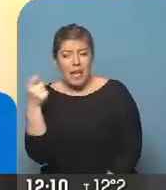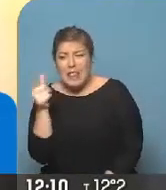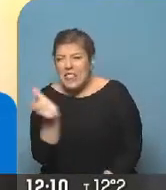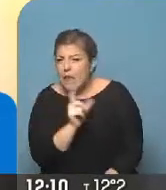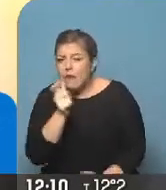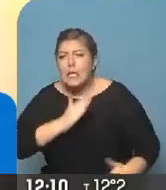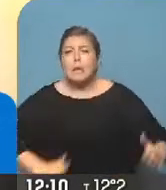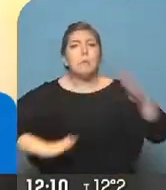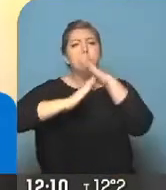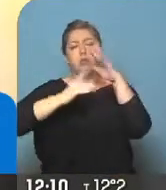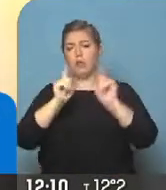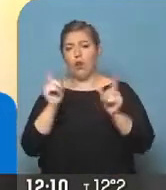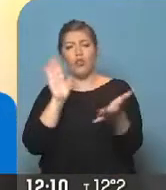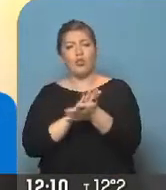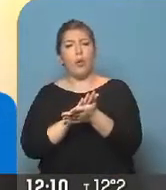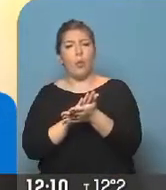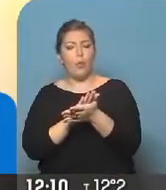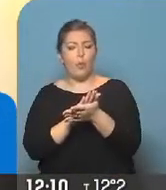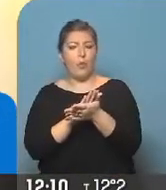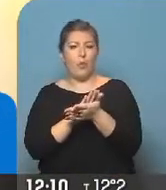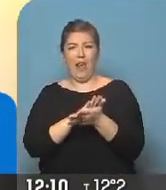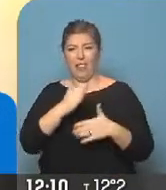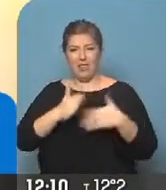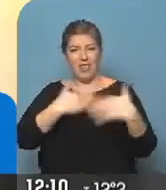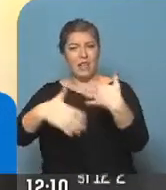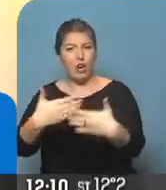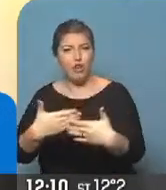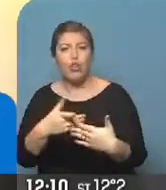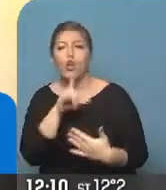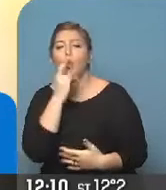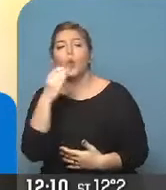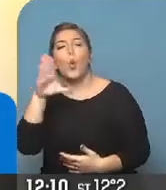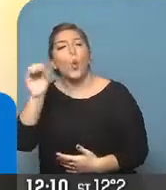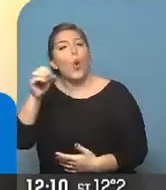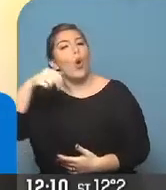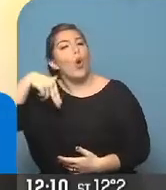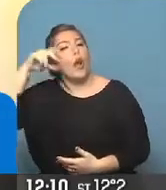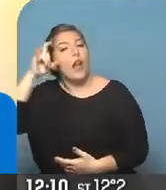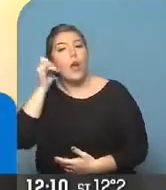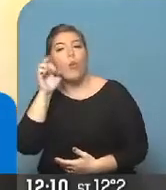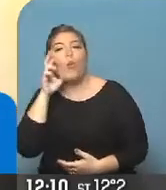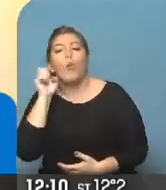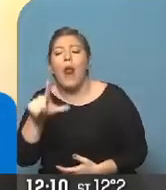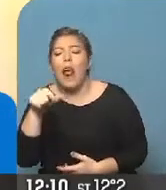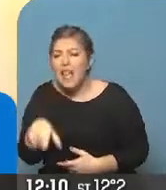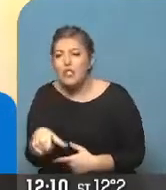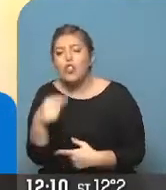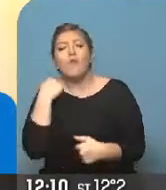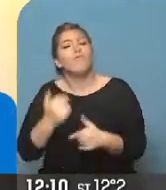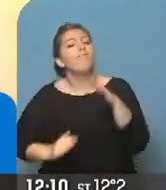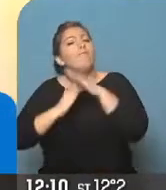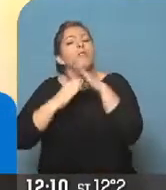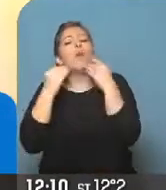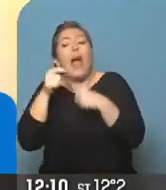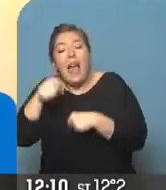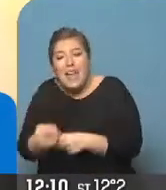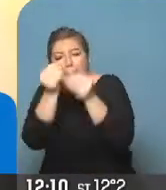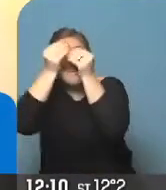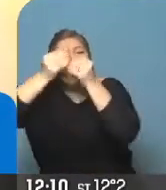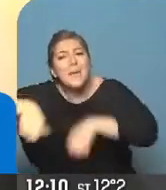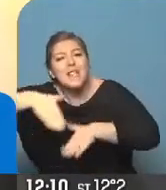en lo que es el desarrollo del tubo neural. El desarrollo del tubo neural es clave porque es ahí donde se va a empezar a